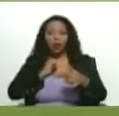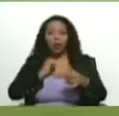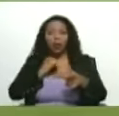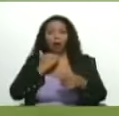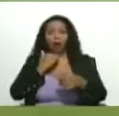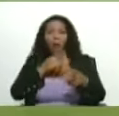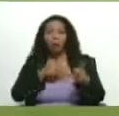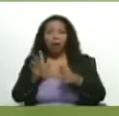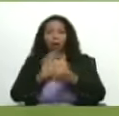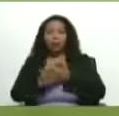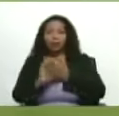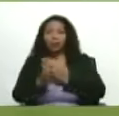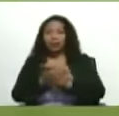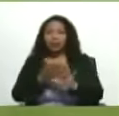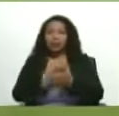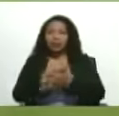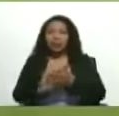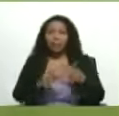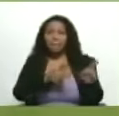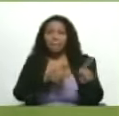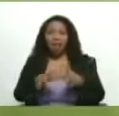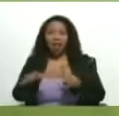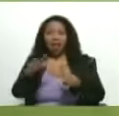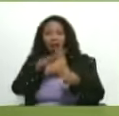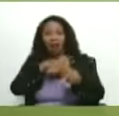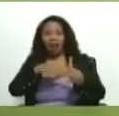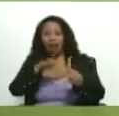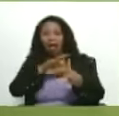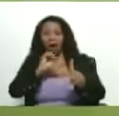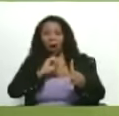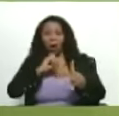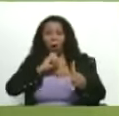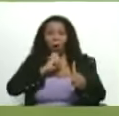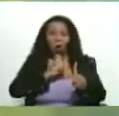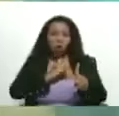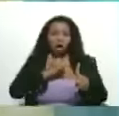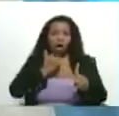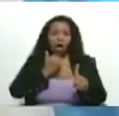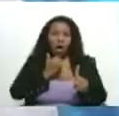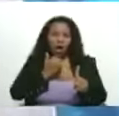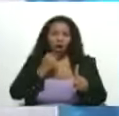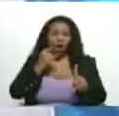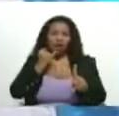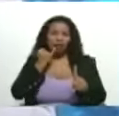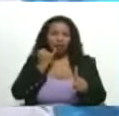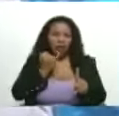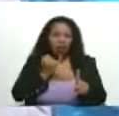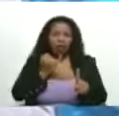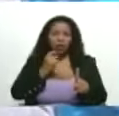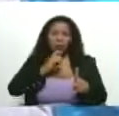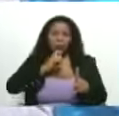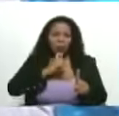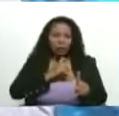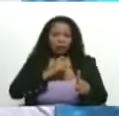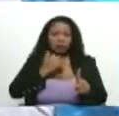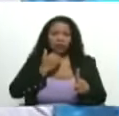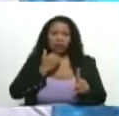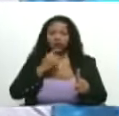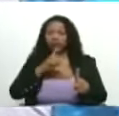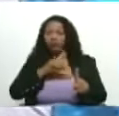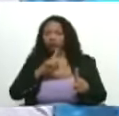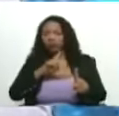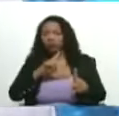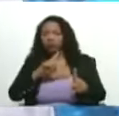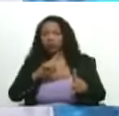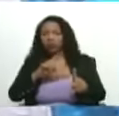Ya basta de planes perversos, ya basta de odio, ya basta de venganza, ya basta de